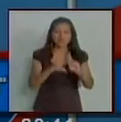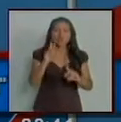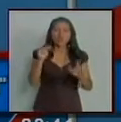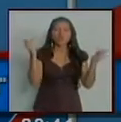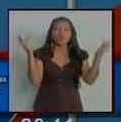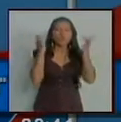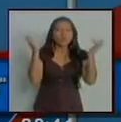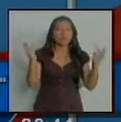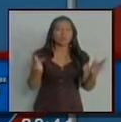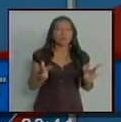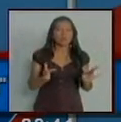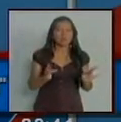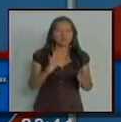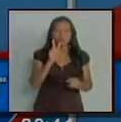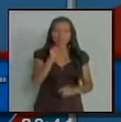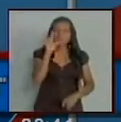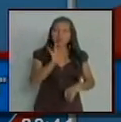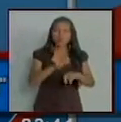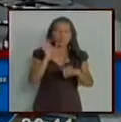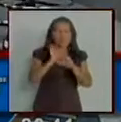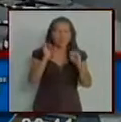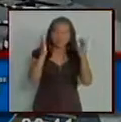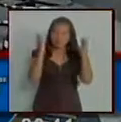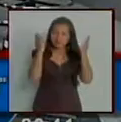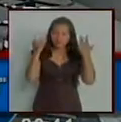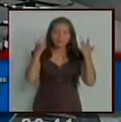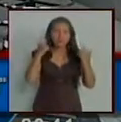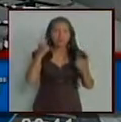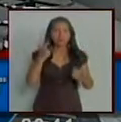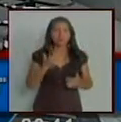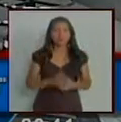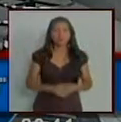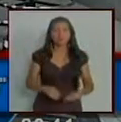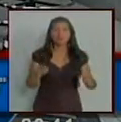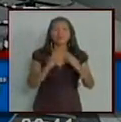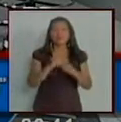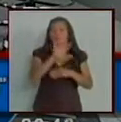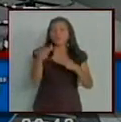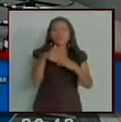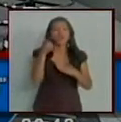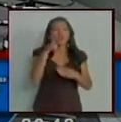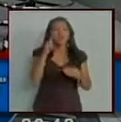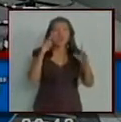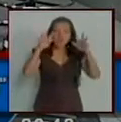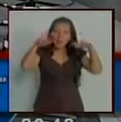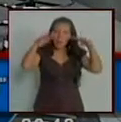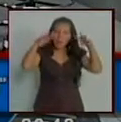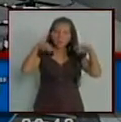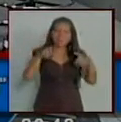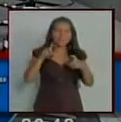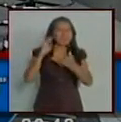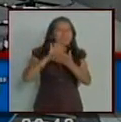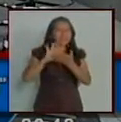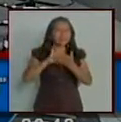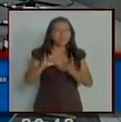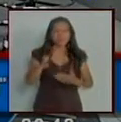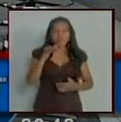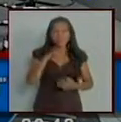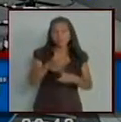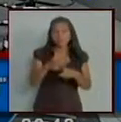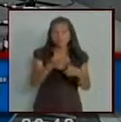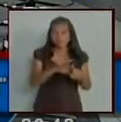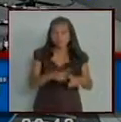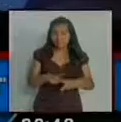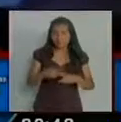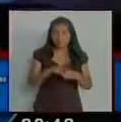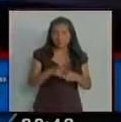tocan. Así nomás es, sí, sencillo. Así de claro, escúchenlo bien. A ver, antes sobre todo las chicas coquetas que están viendo el noticiero. Antes